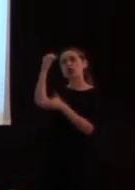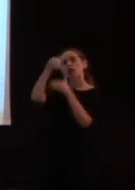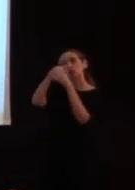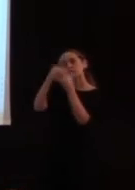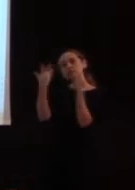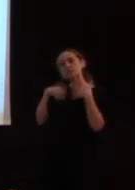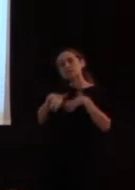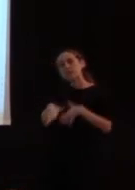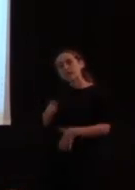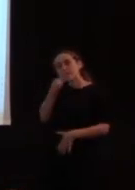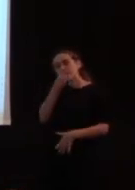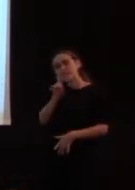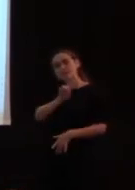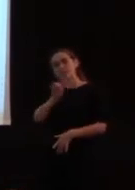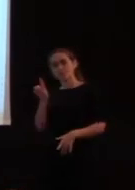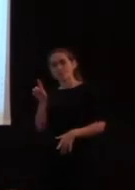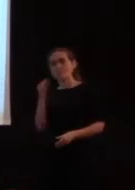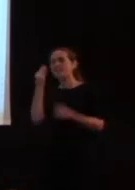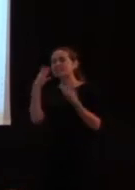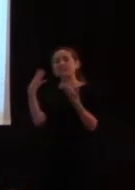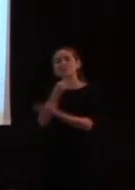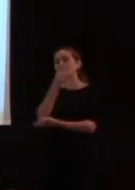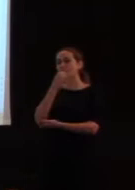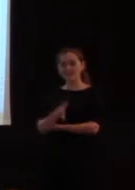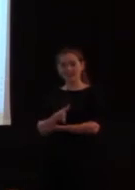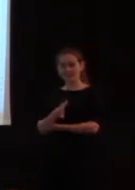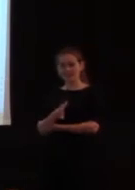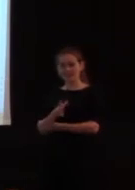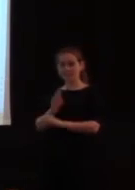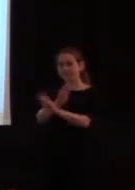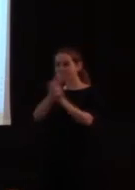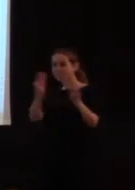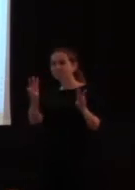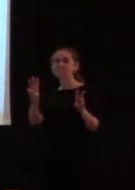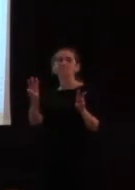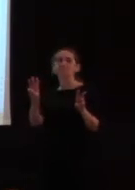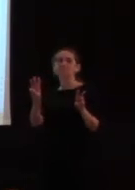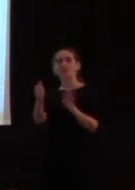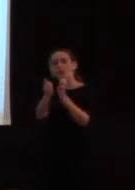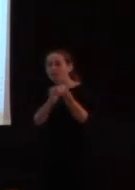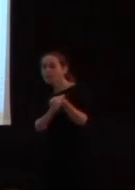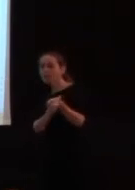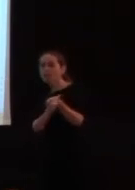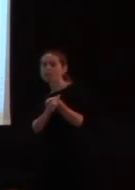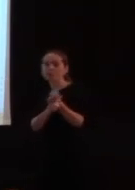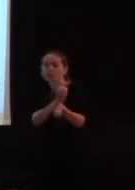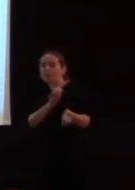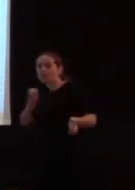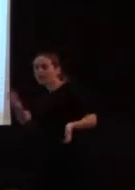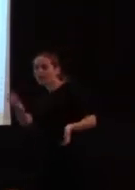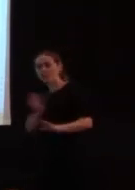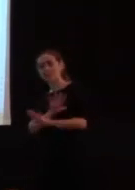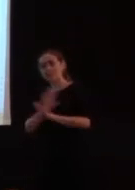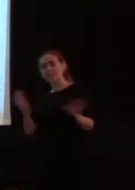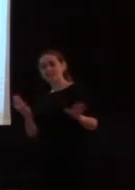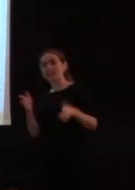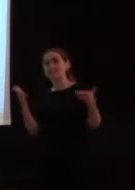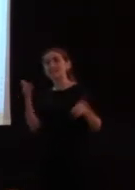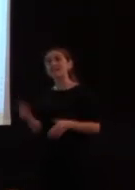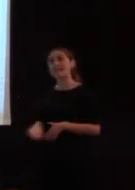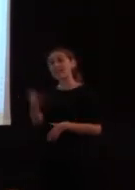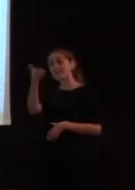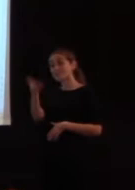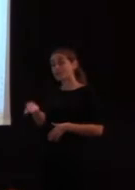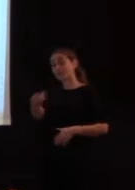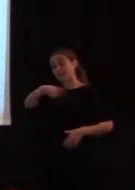red. Todos los dan por buenos. Como base, lo copio y lo pego. ¿Me explico? Por tanto, muy importante que nosotros tengamos